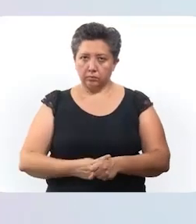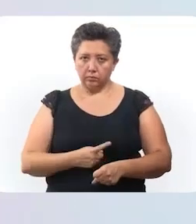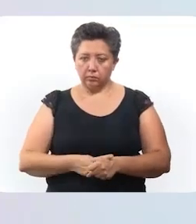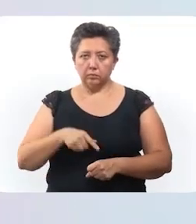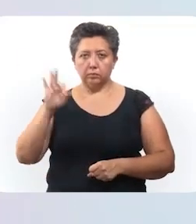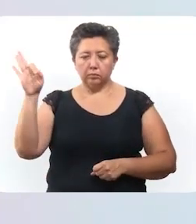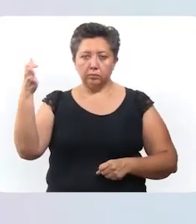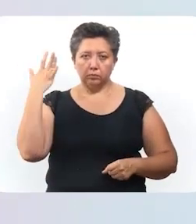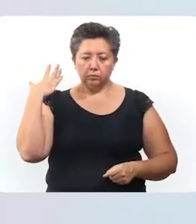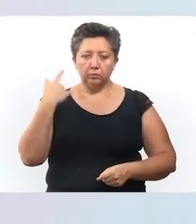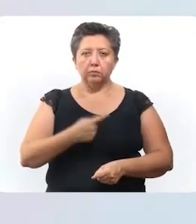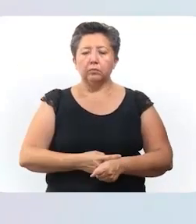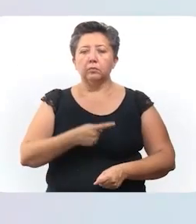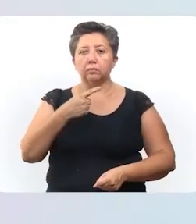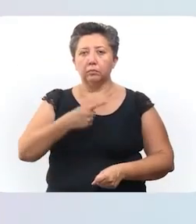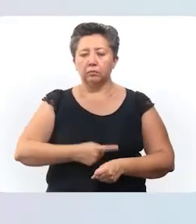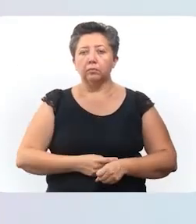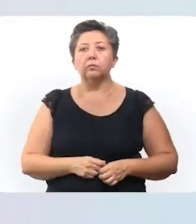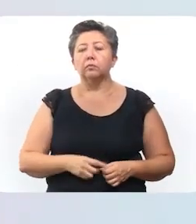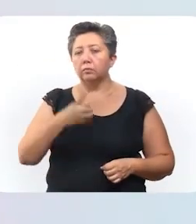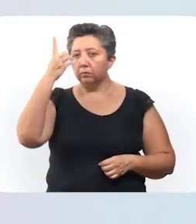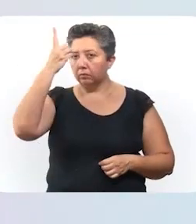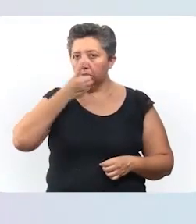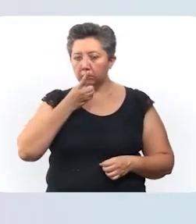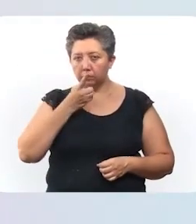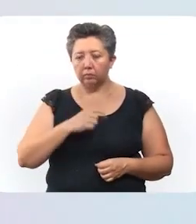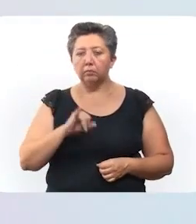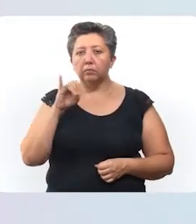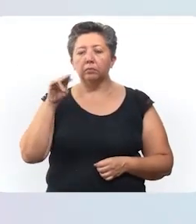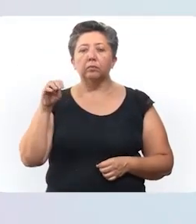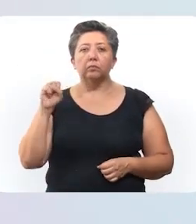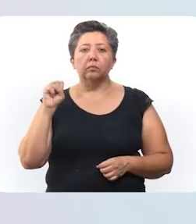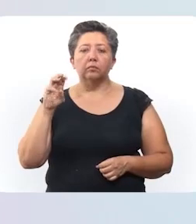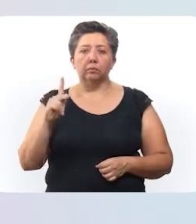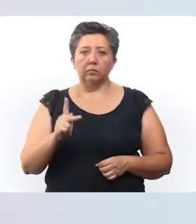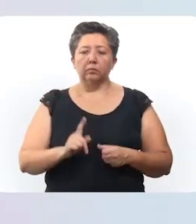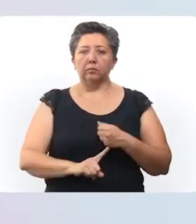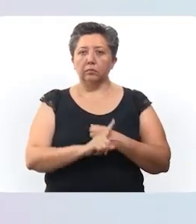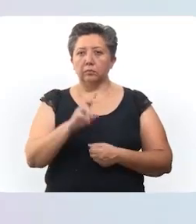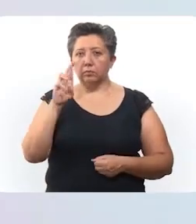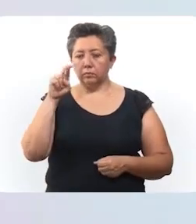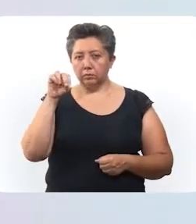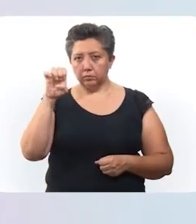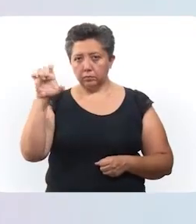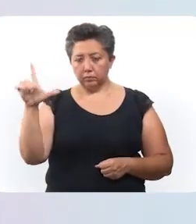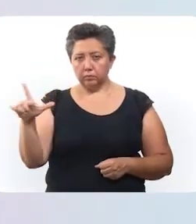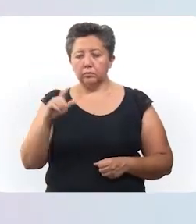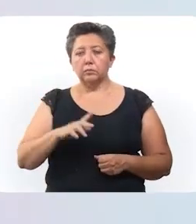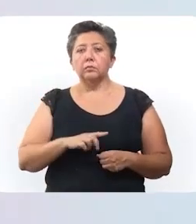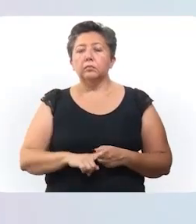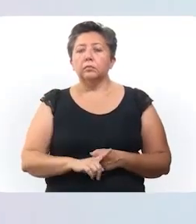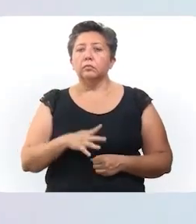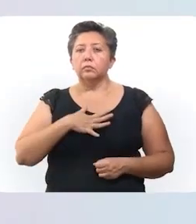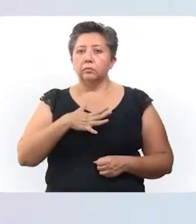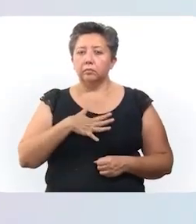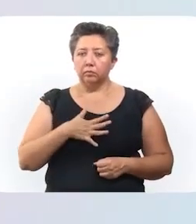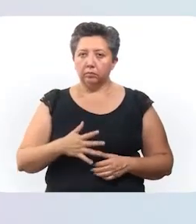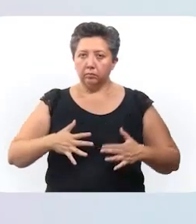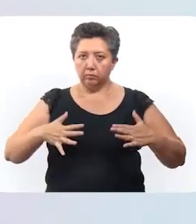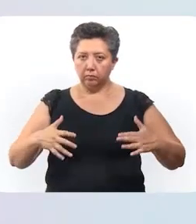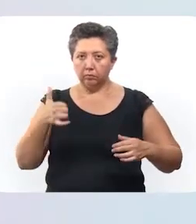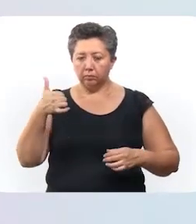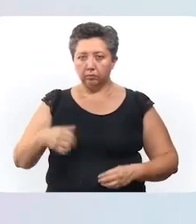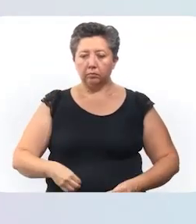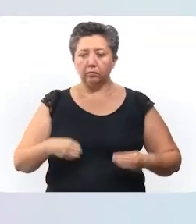principales enfermedades fueron hipertensión arterial, diabetes, inmunosupresión, insuficiencia renal crónica, EPOC y obesidad.